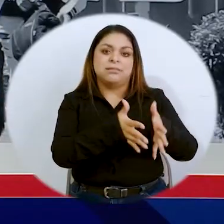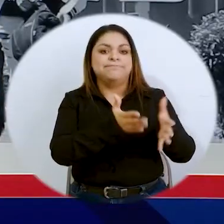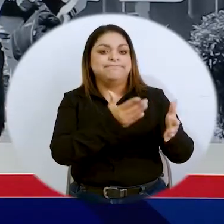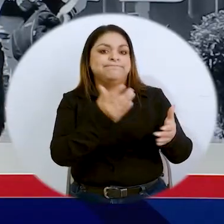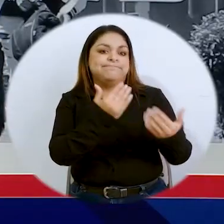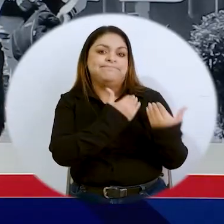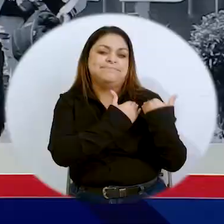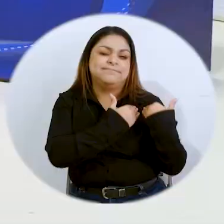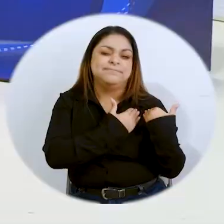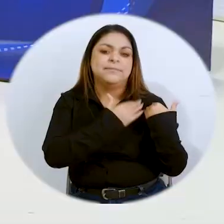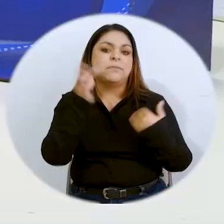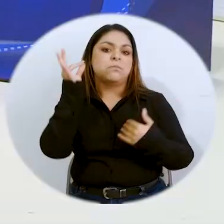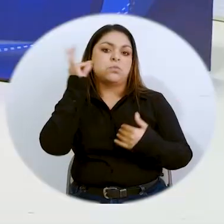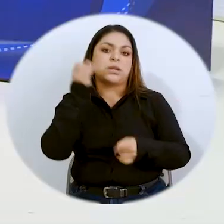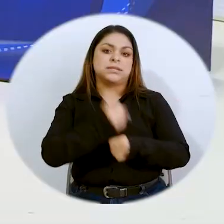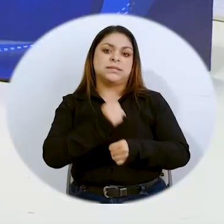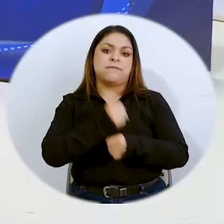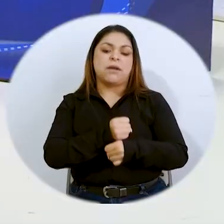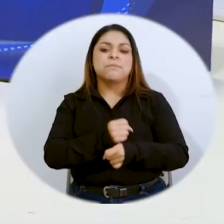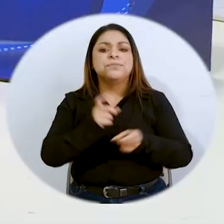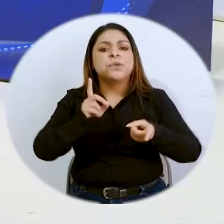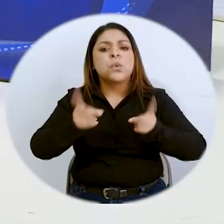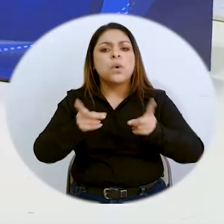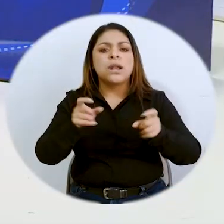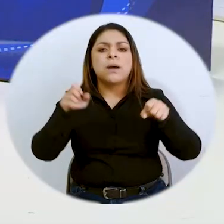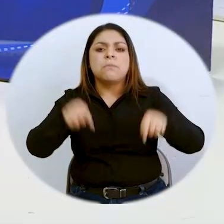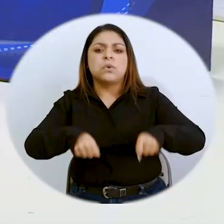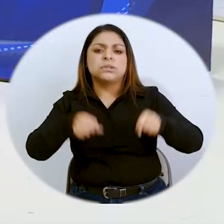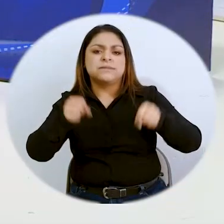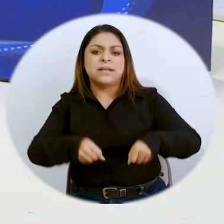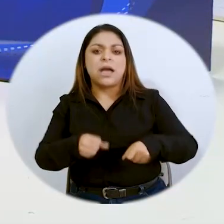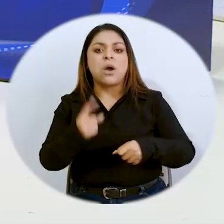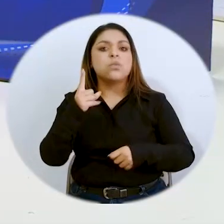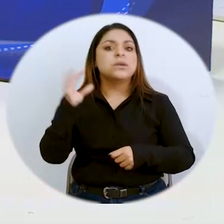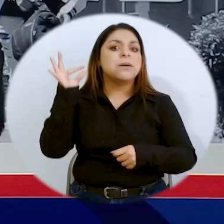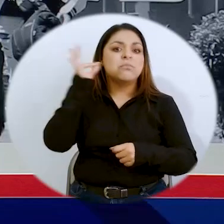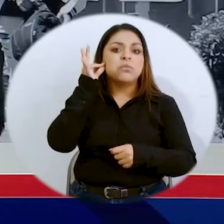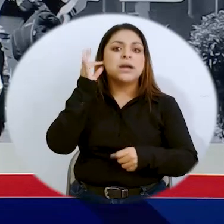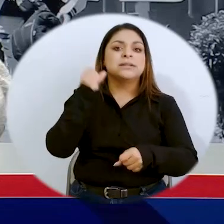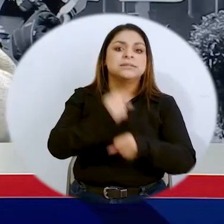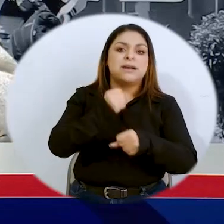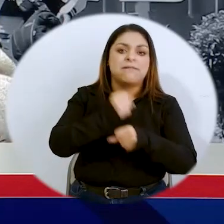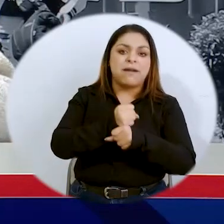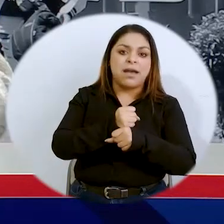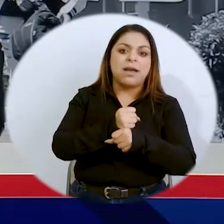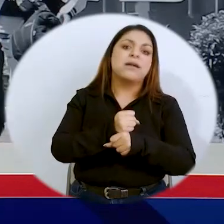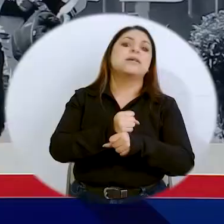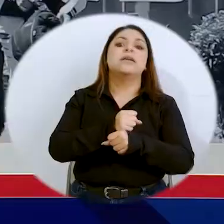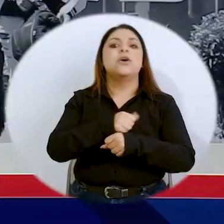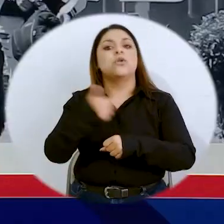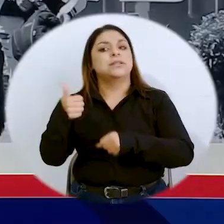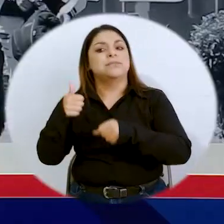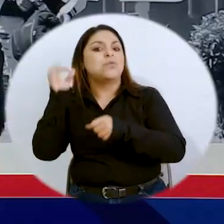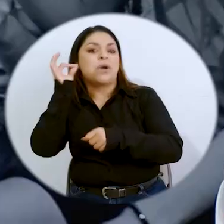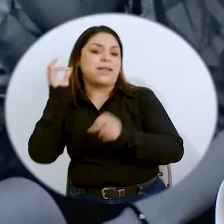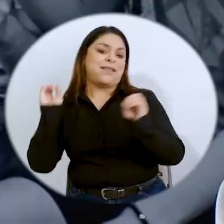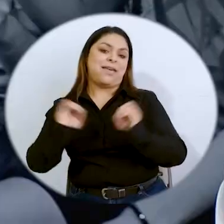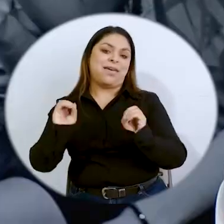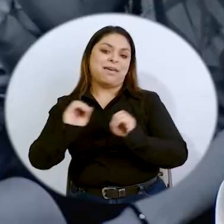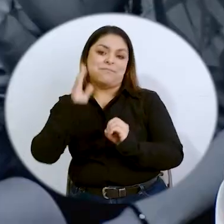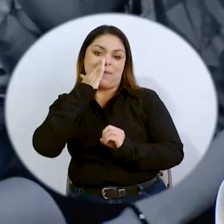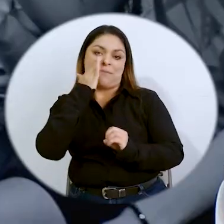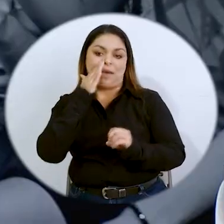sobre las mujeres que trabajan, ¿verdad? ¿Cuál es la probabilidad de trabajar de una mujer que es madre versus las que no son